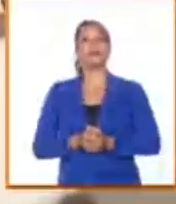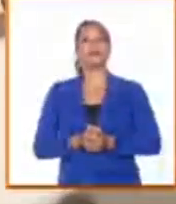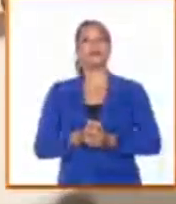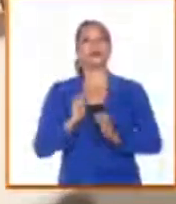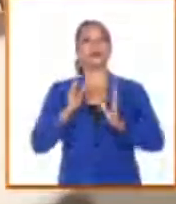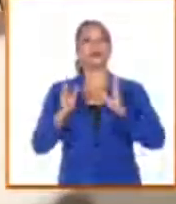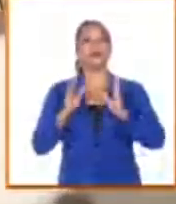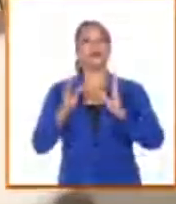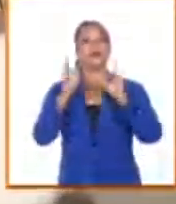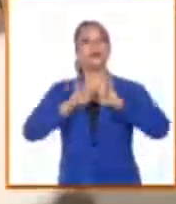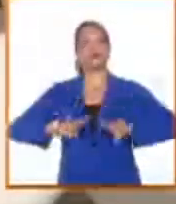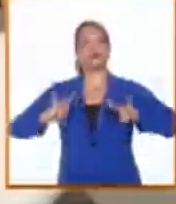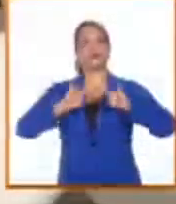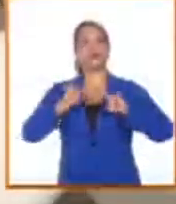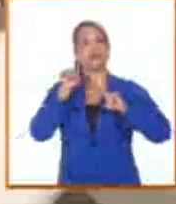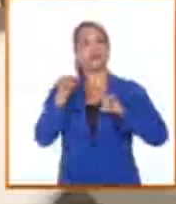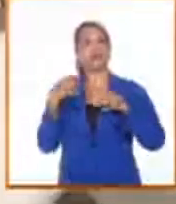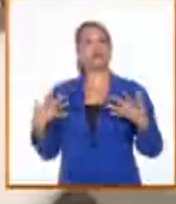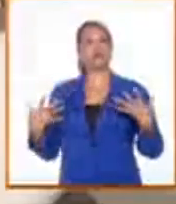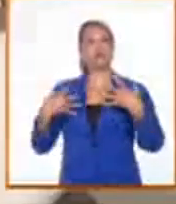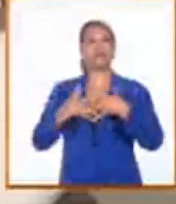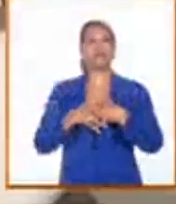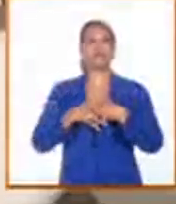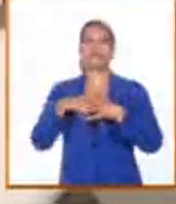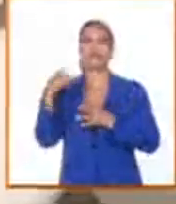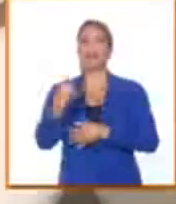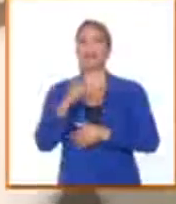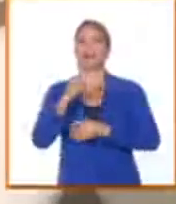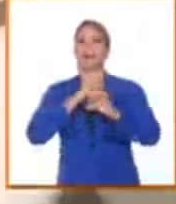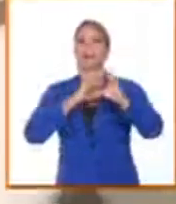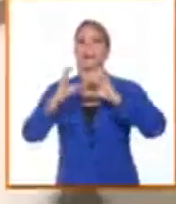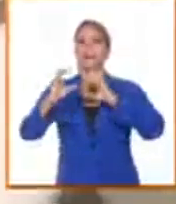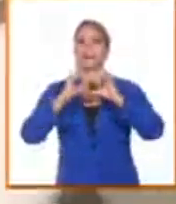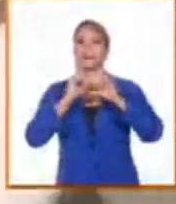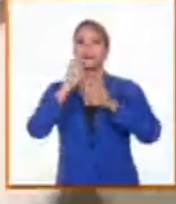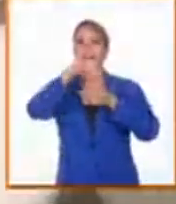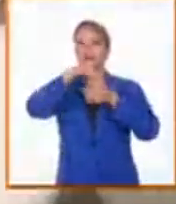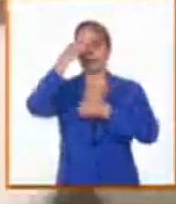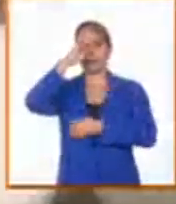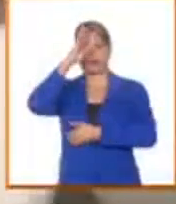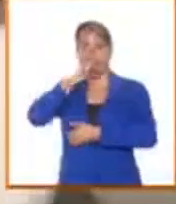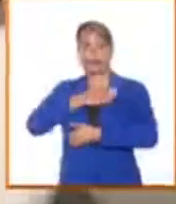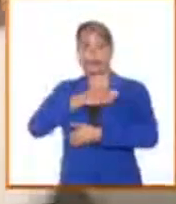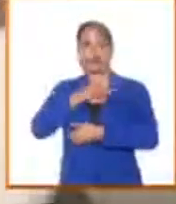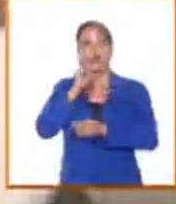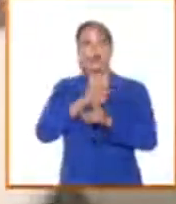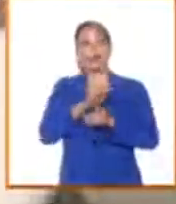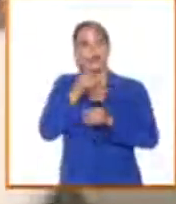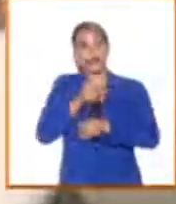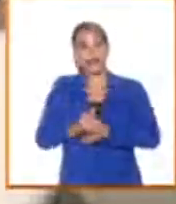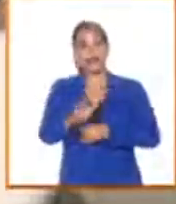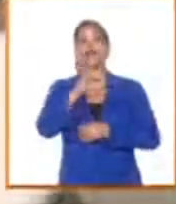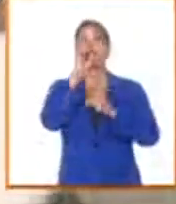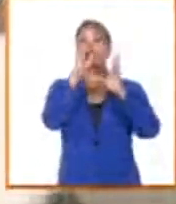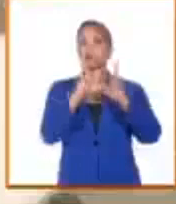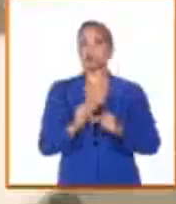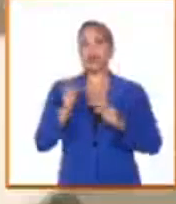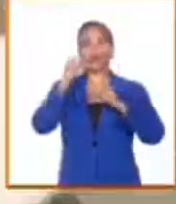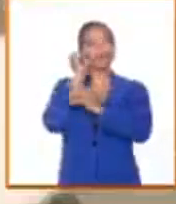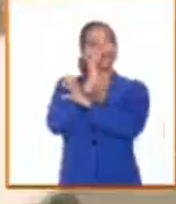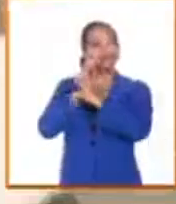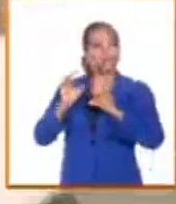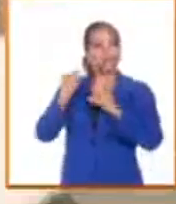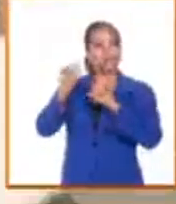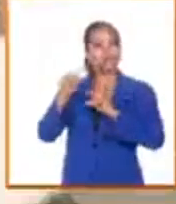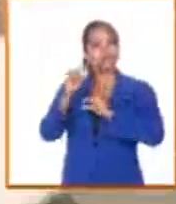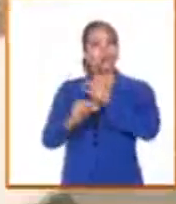academia tenga una relación con la práctica comunicativa en el país, y entonces esos resultados científicos que se obtengan,